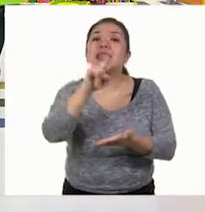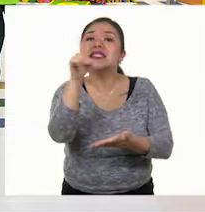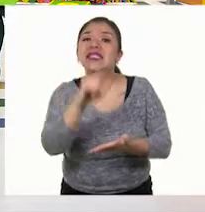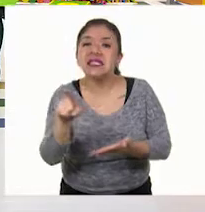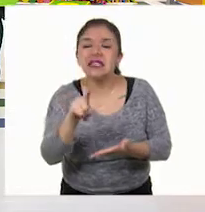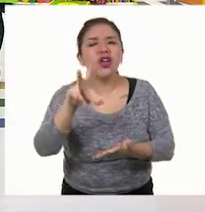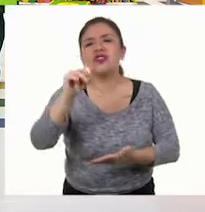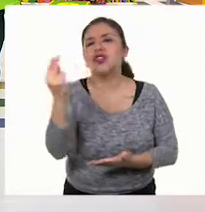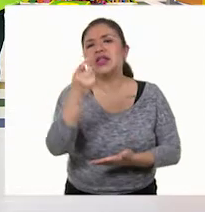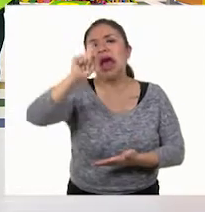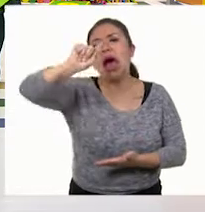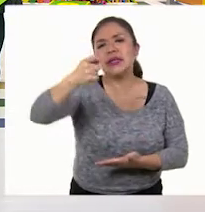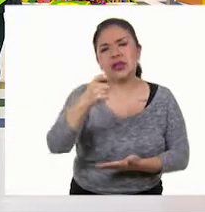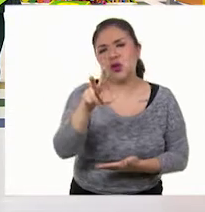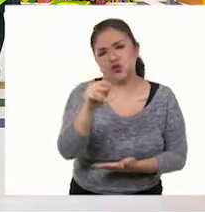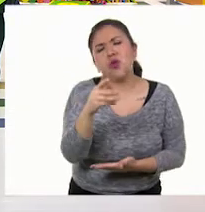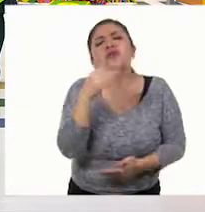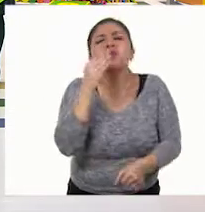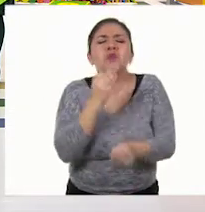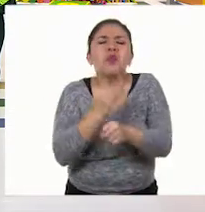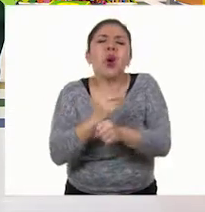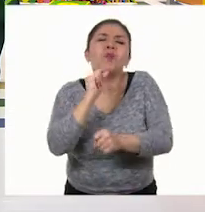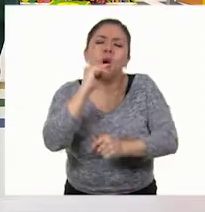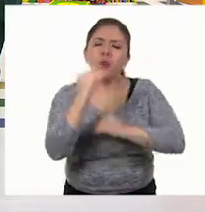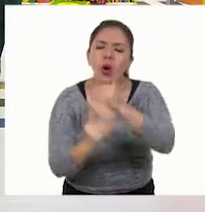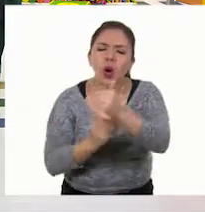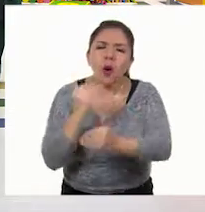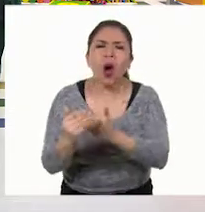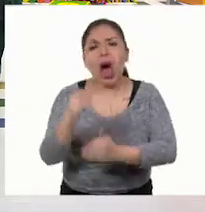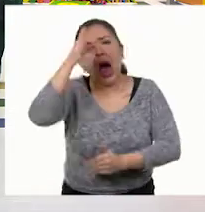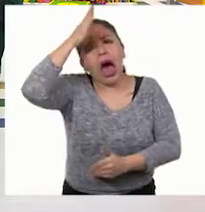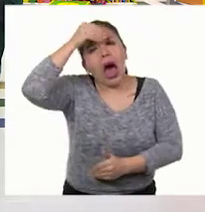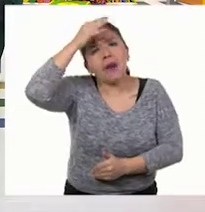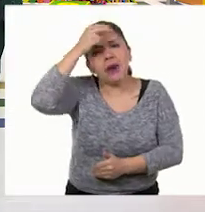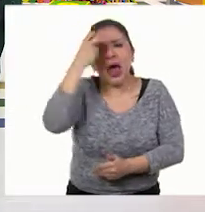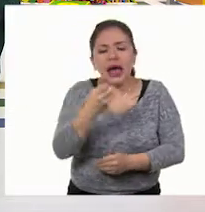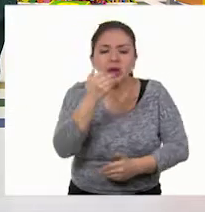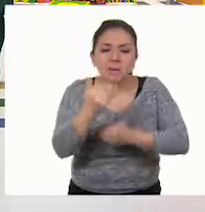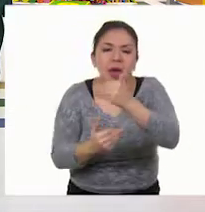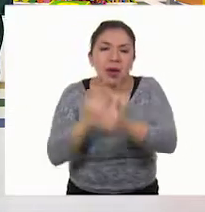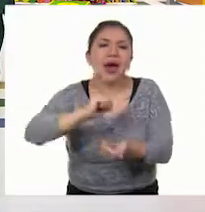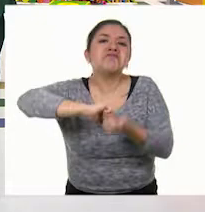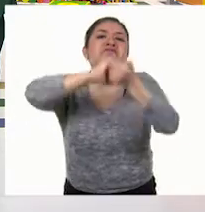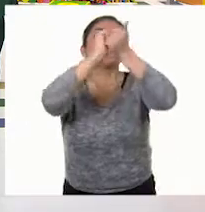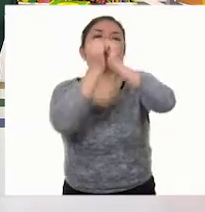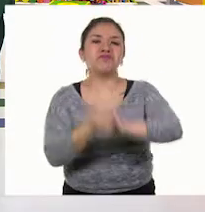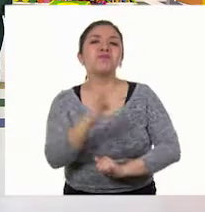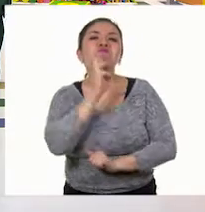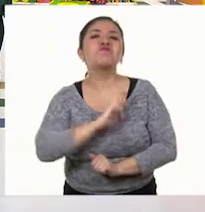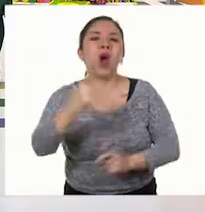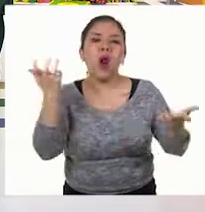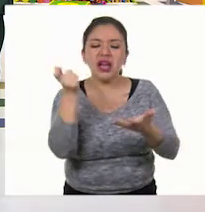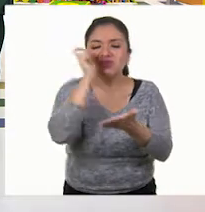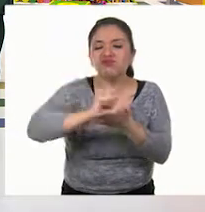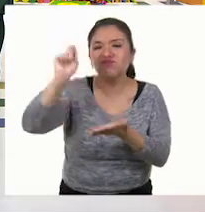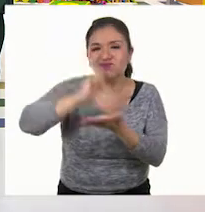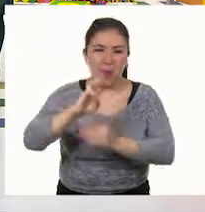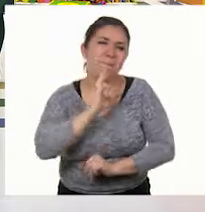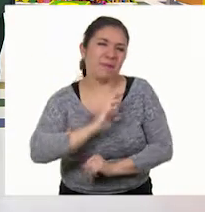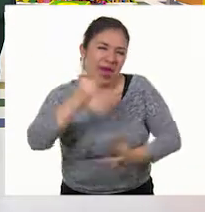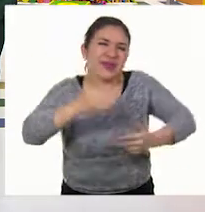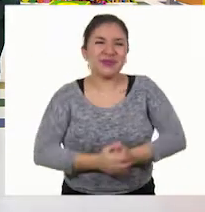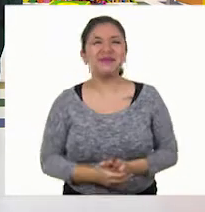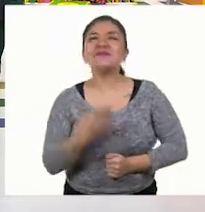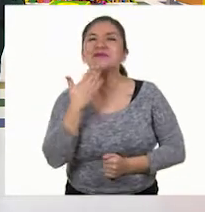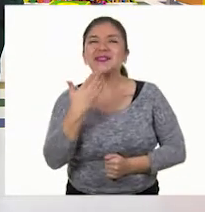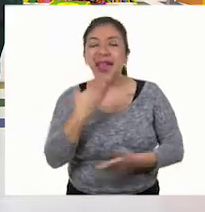Lápiz. Ajá. Estamos aprendiendo. Estamos aprendiendo y de todo esto vamos a ir mejorando poco a poco nuestra escritura. Muy